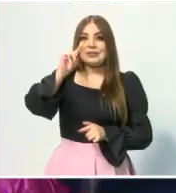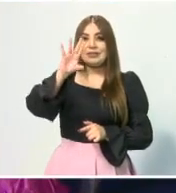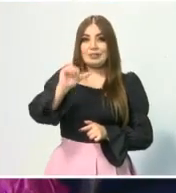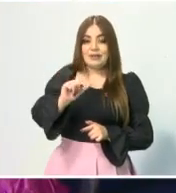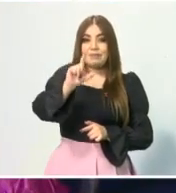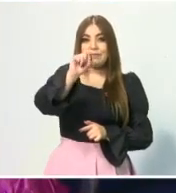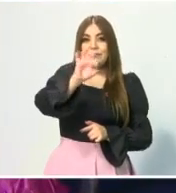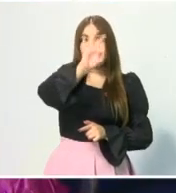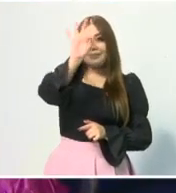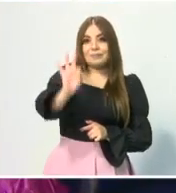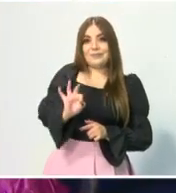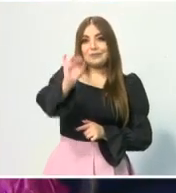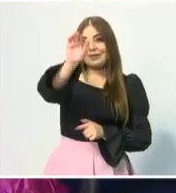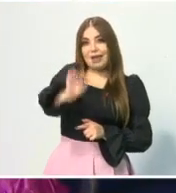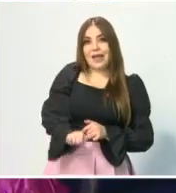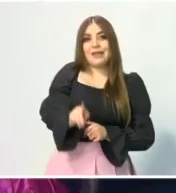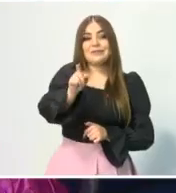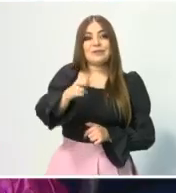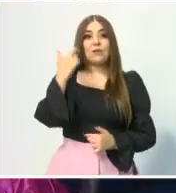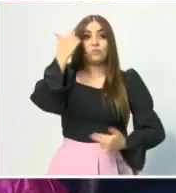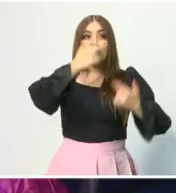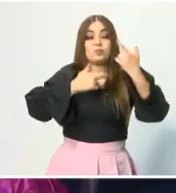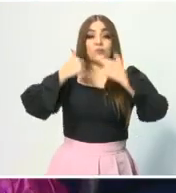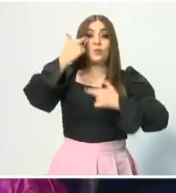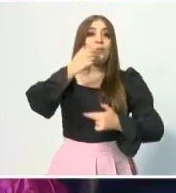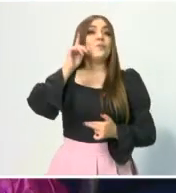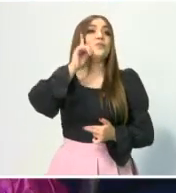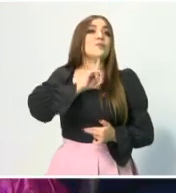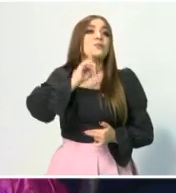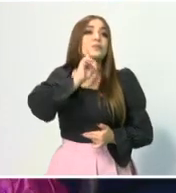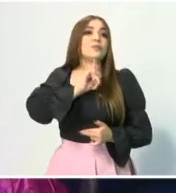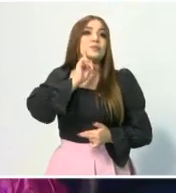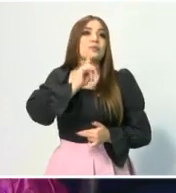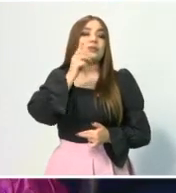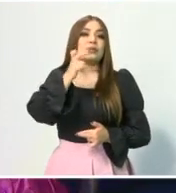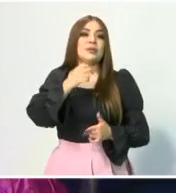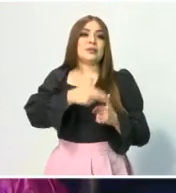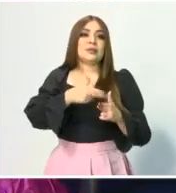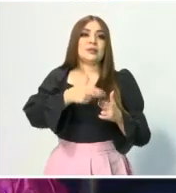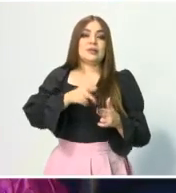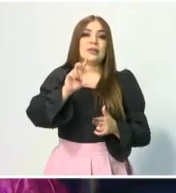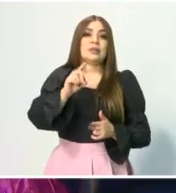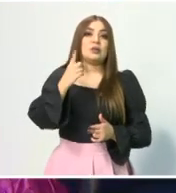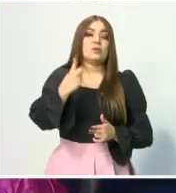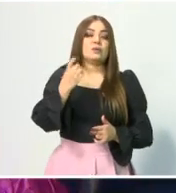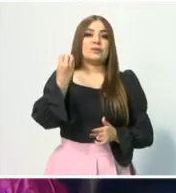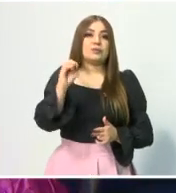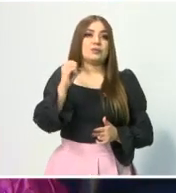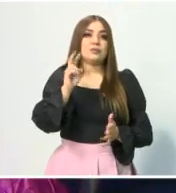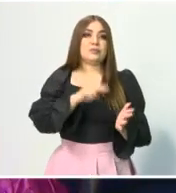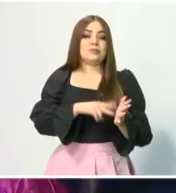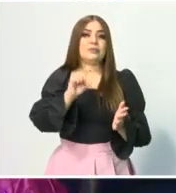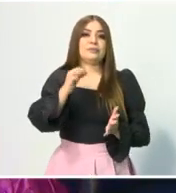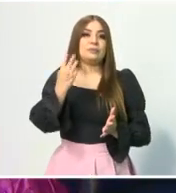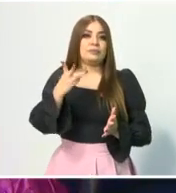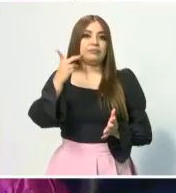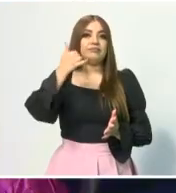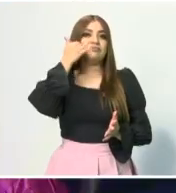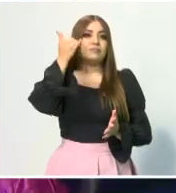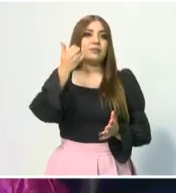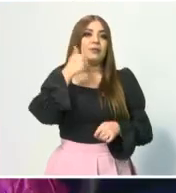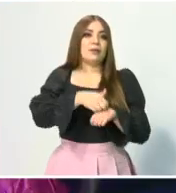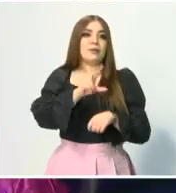de descuento en paquetes check-up femeninos con vigencia el 31 de octubre del 2024. Llámanos al